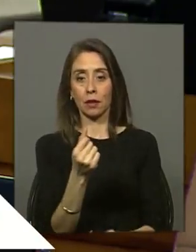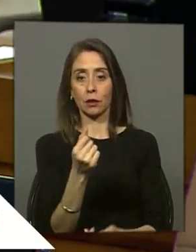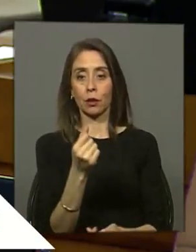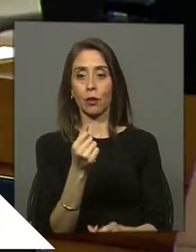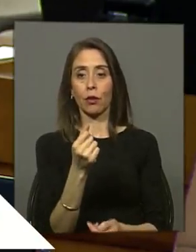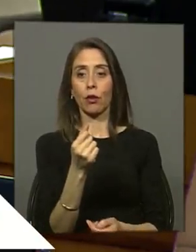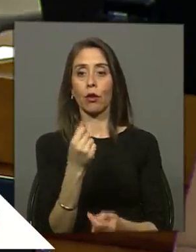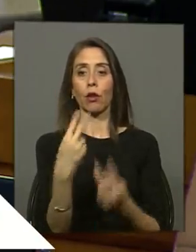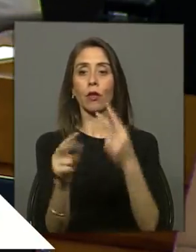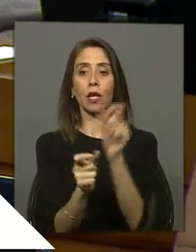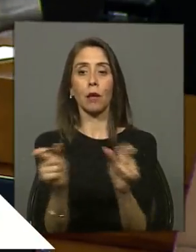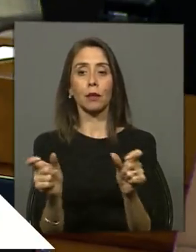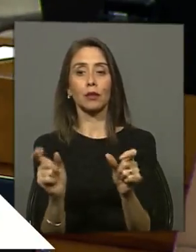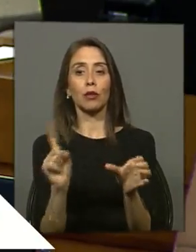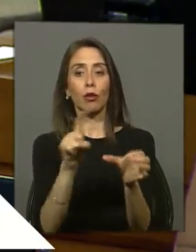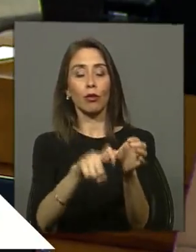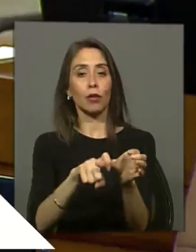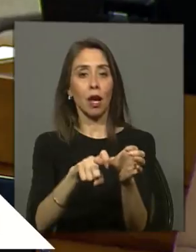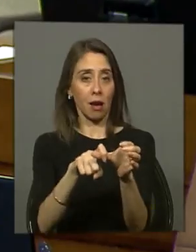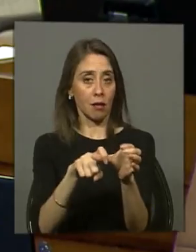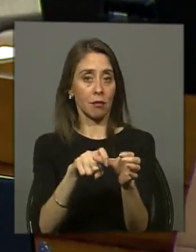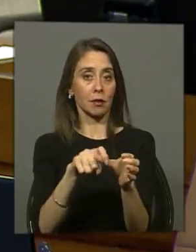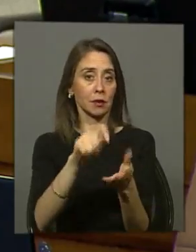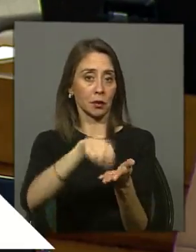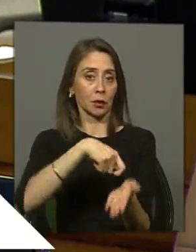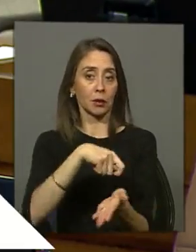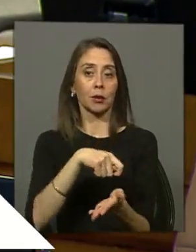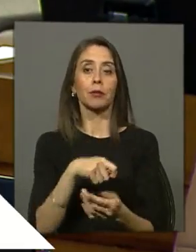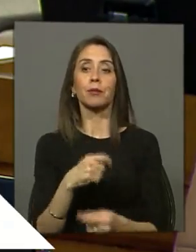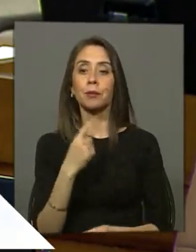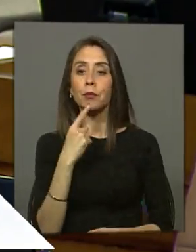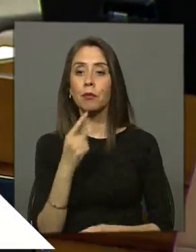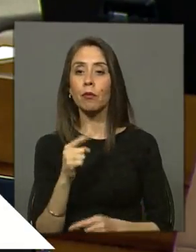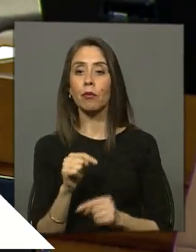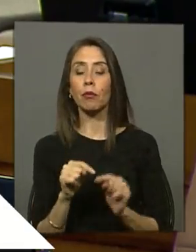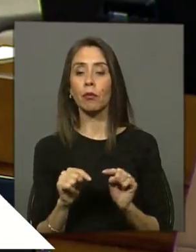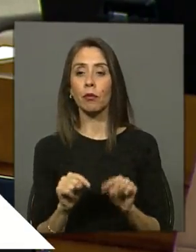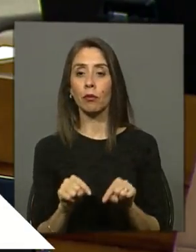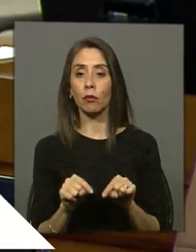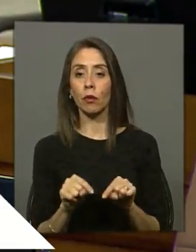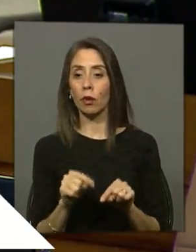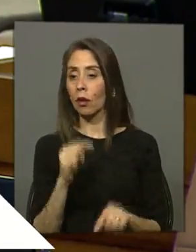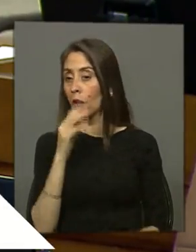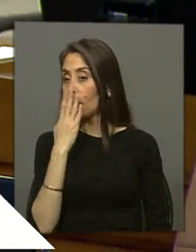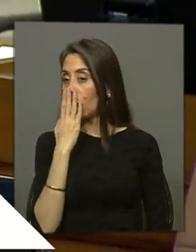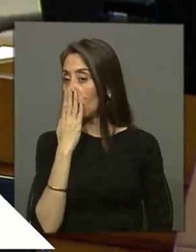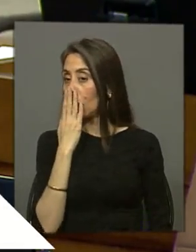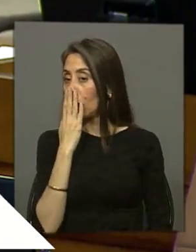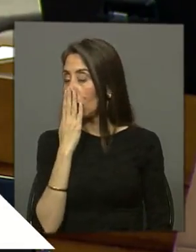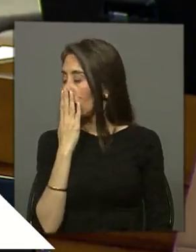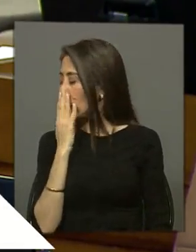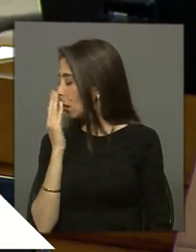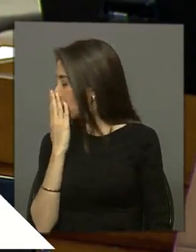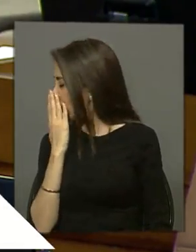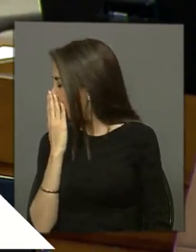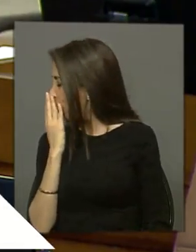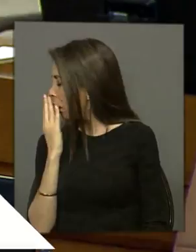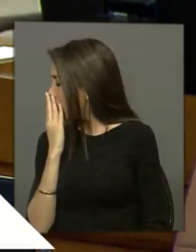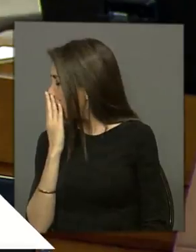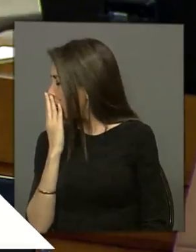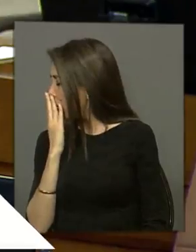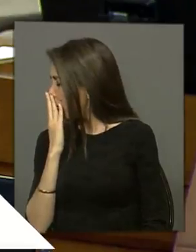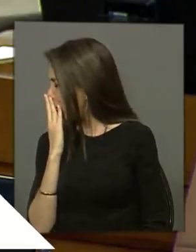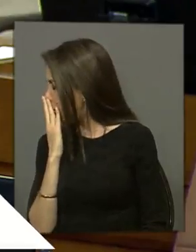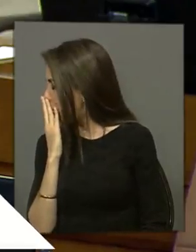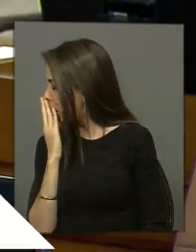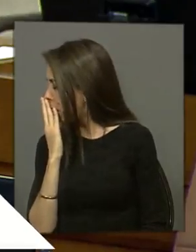a los usuarios yo señor presidente creo que frente a estas invenciones y entregas